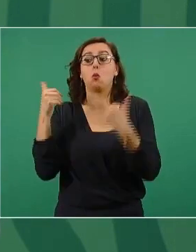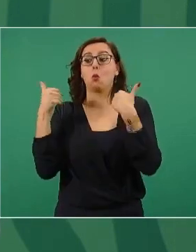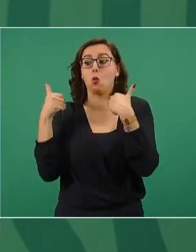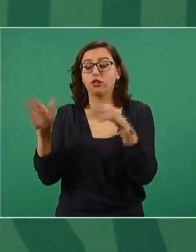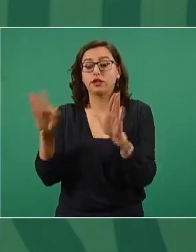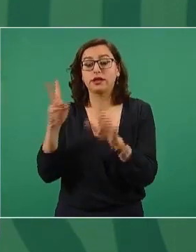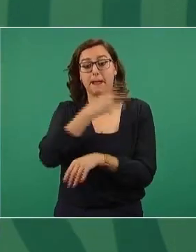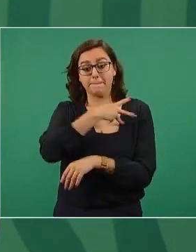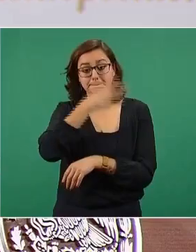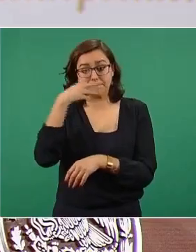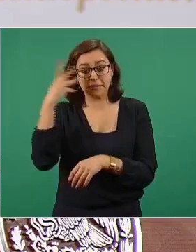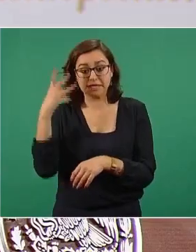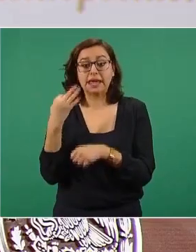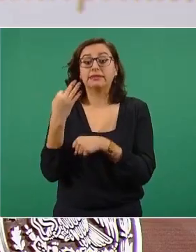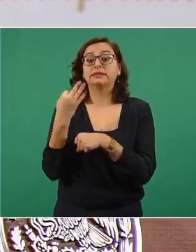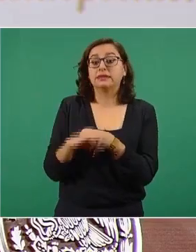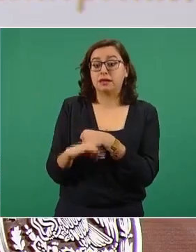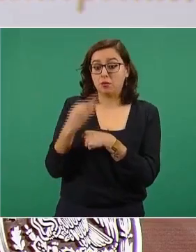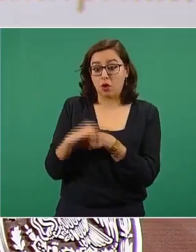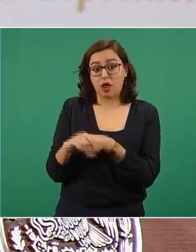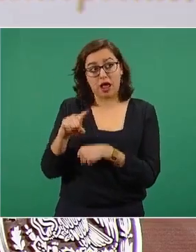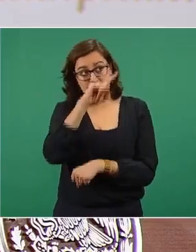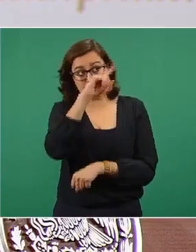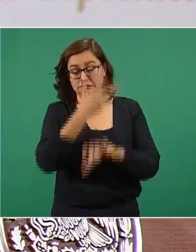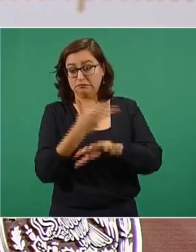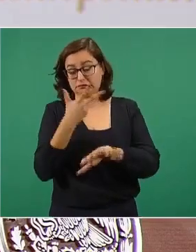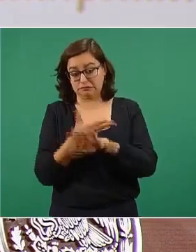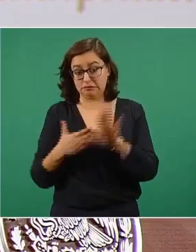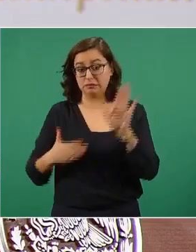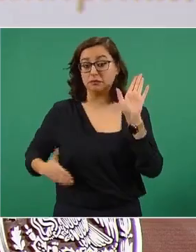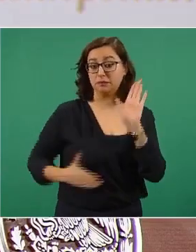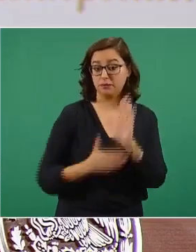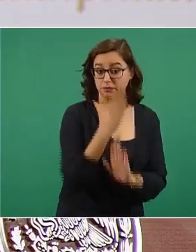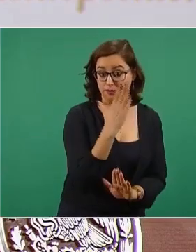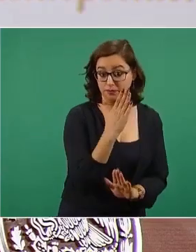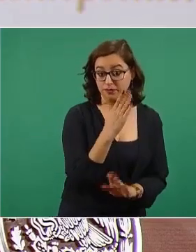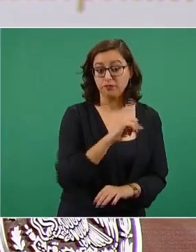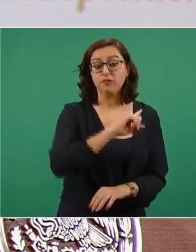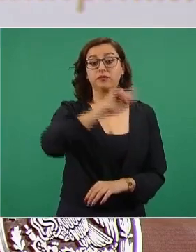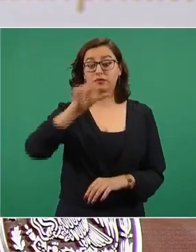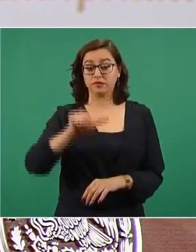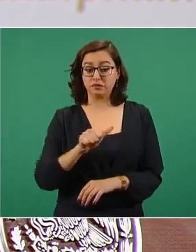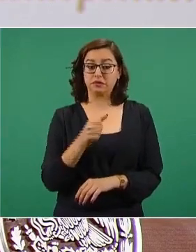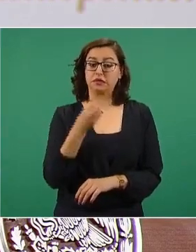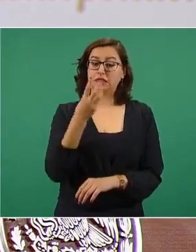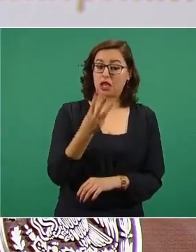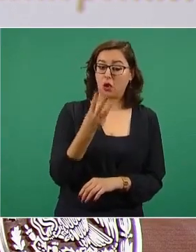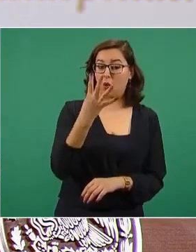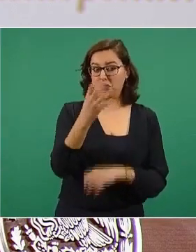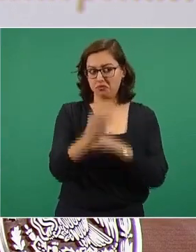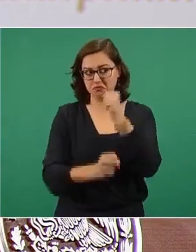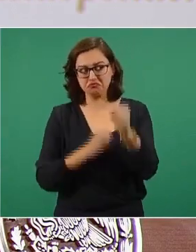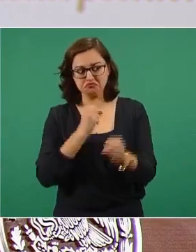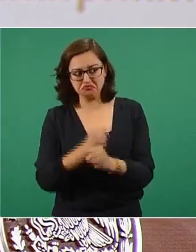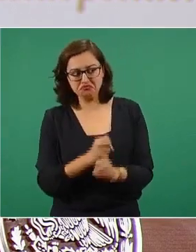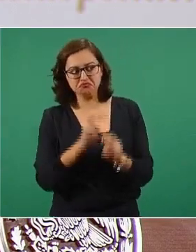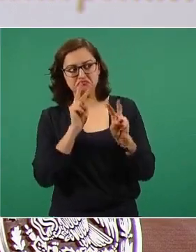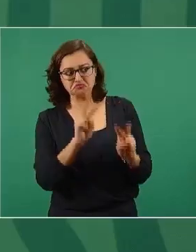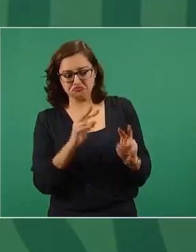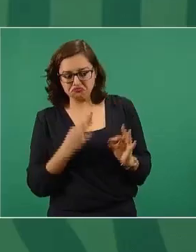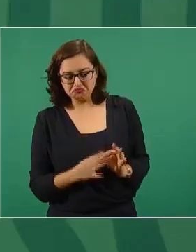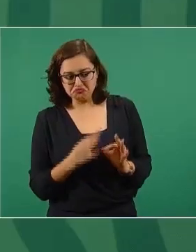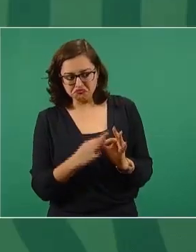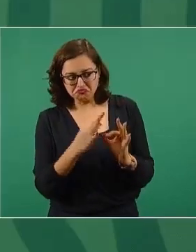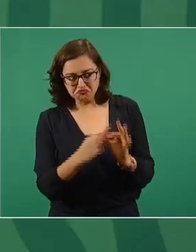trabajo temporal y luego de otros tres o cuatro años podrían